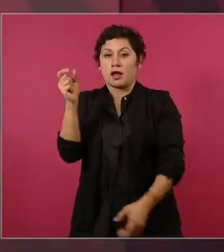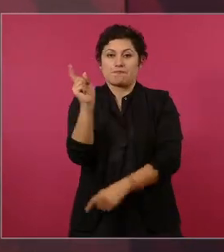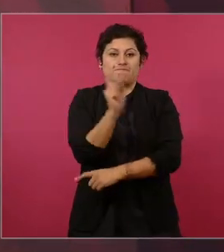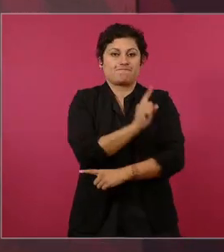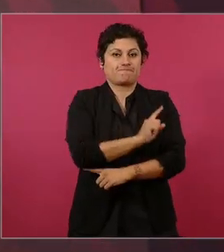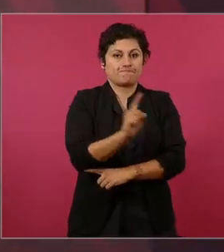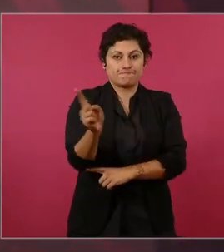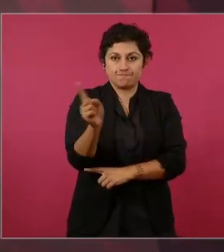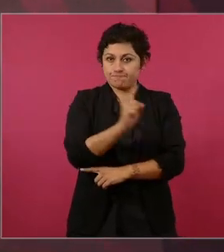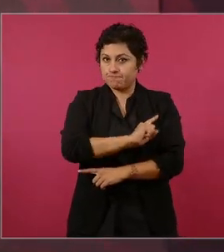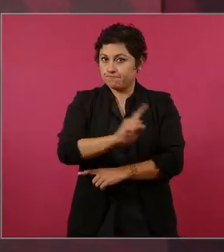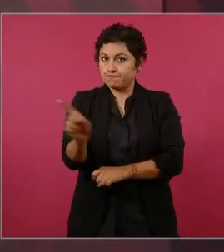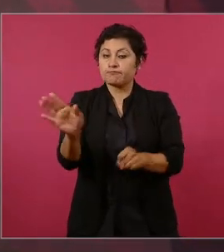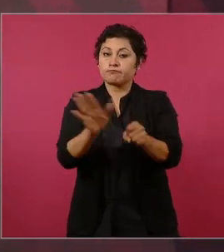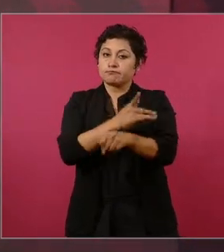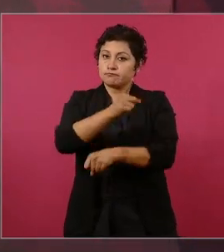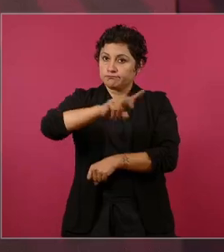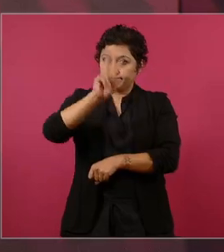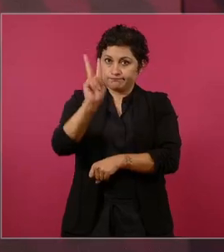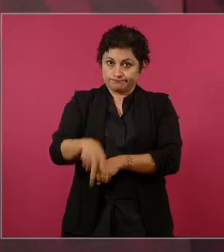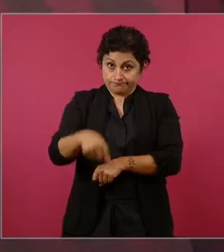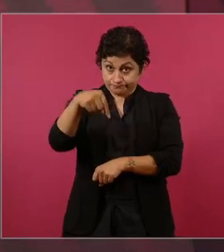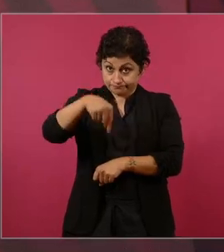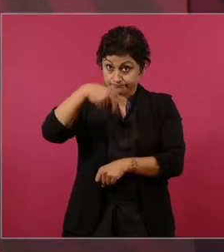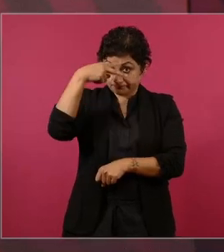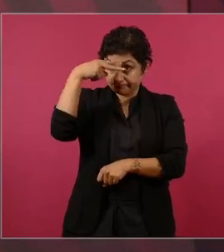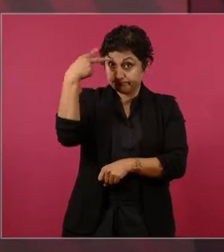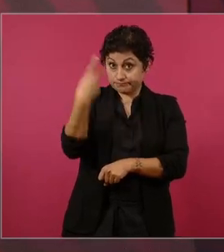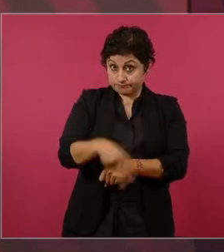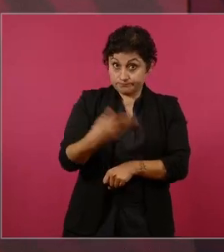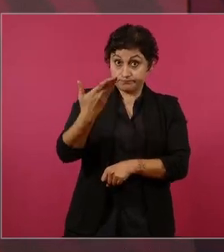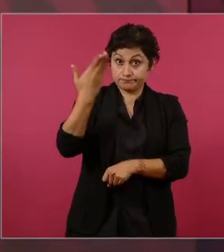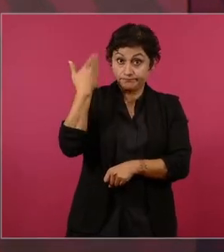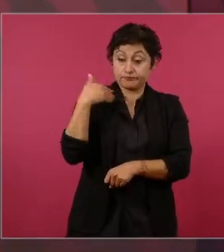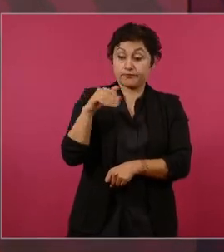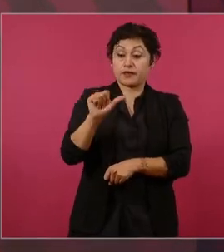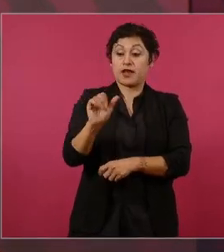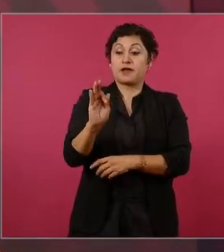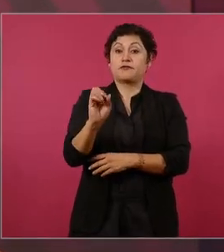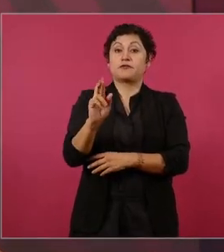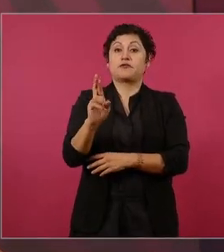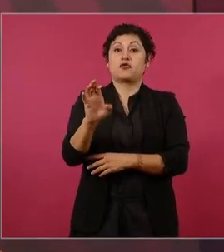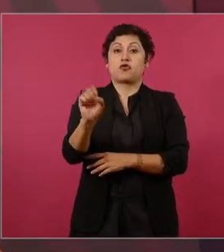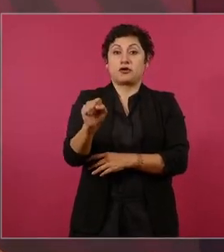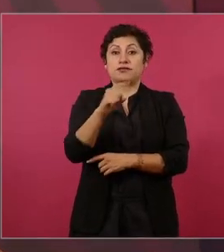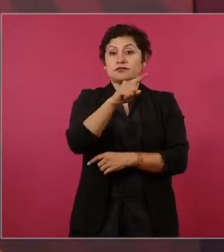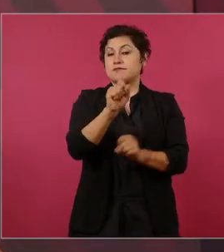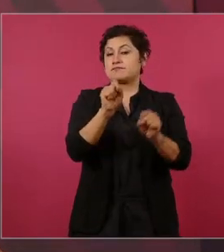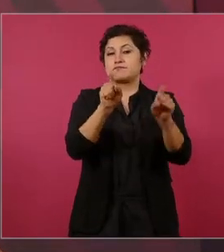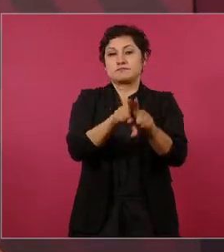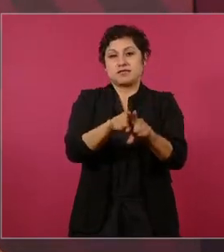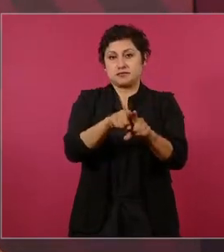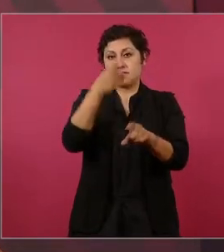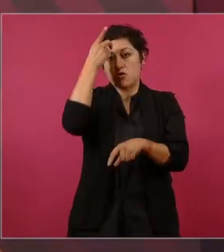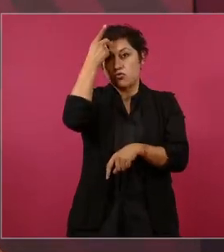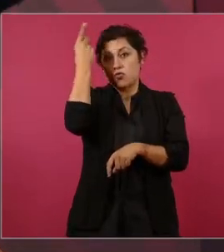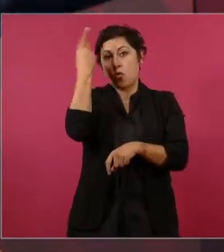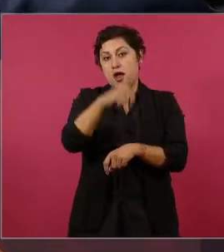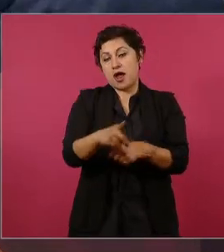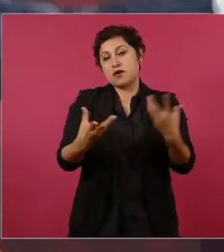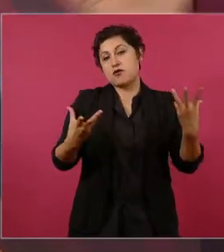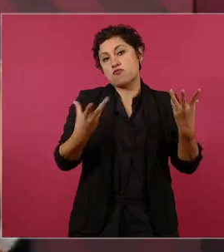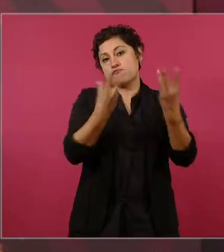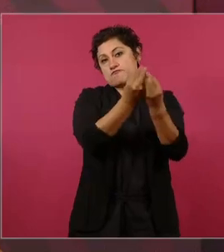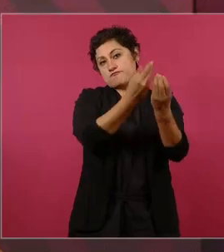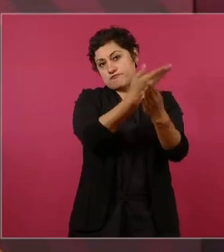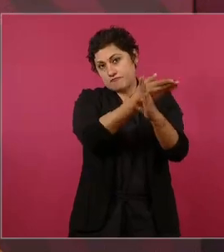de comisión, las Afores mexicanas, que eran muy influyentes y que casi dominaban en